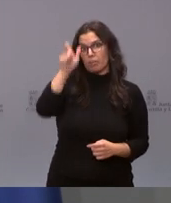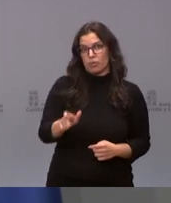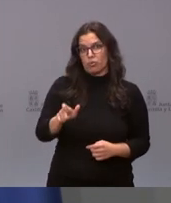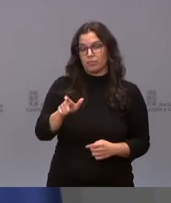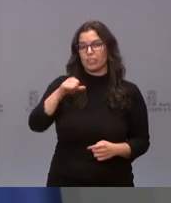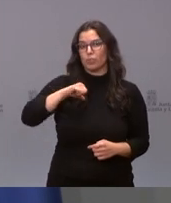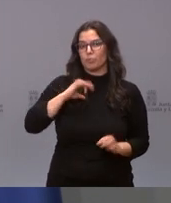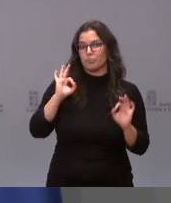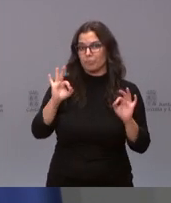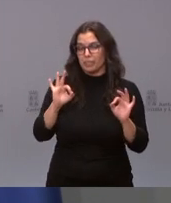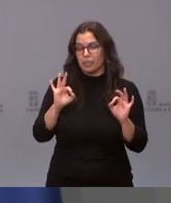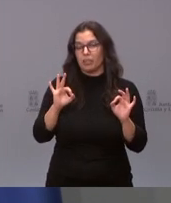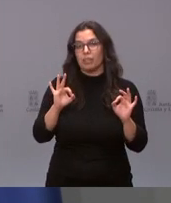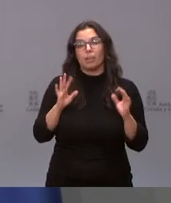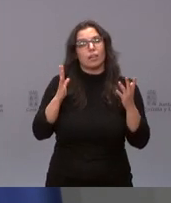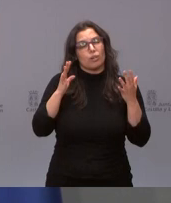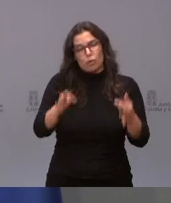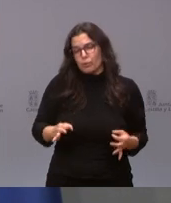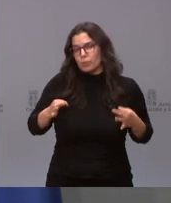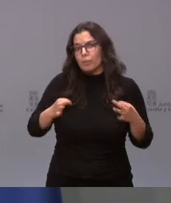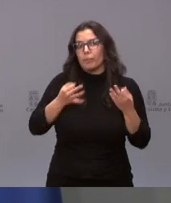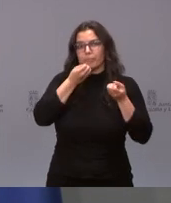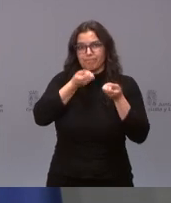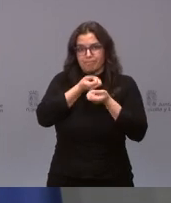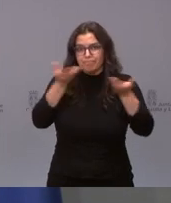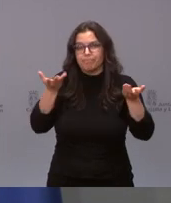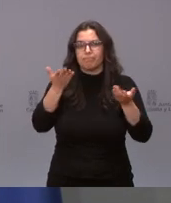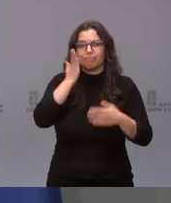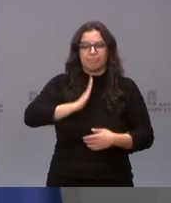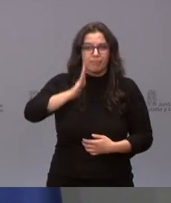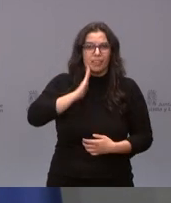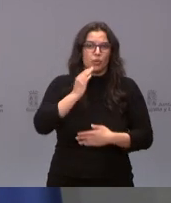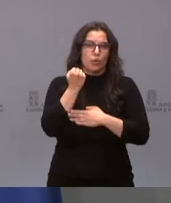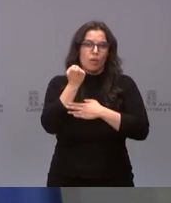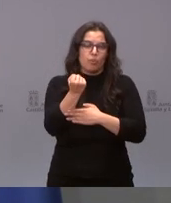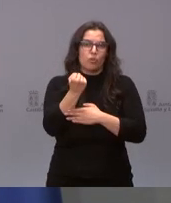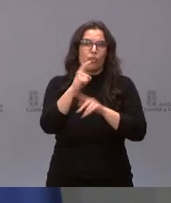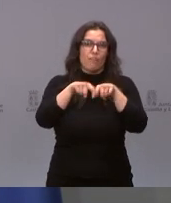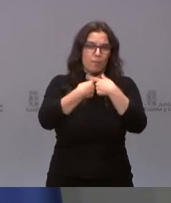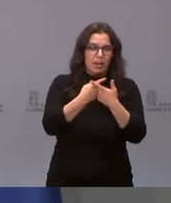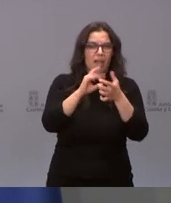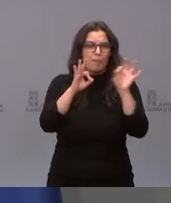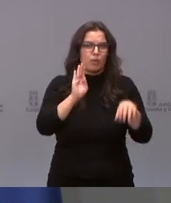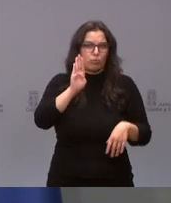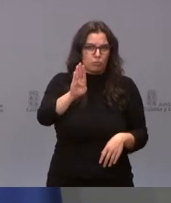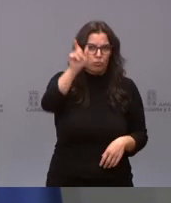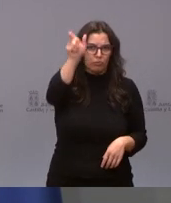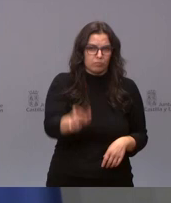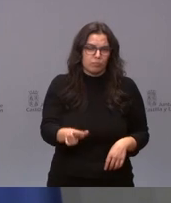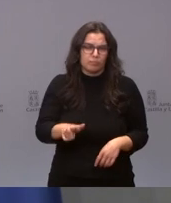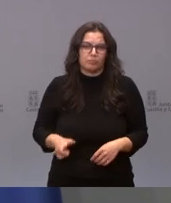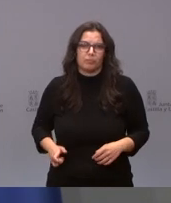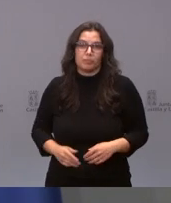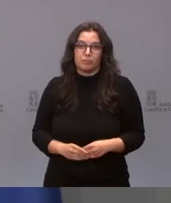hospitales y desde luego como siempre mandamos nuestro cariño y apoyo a familiares y amigos y amigos